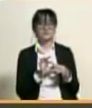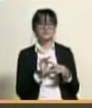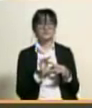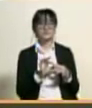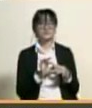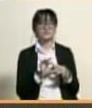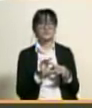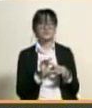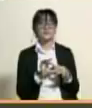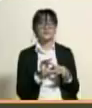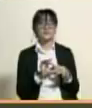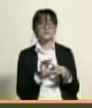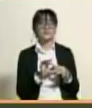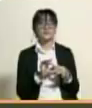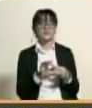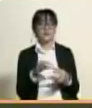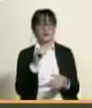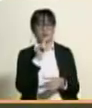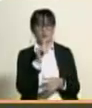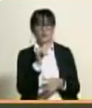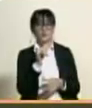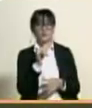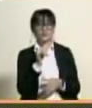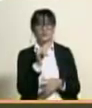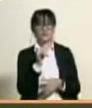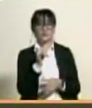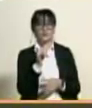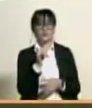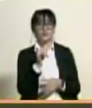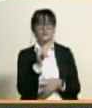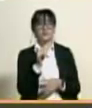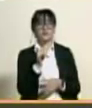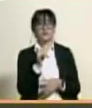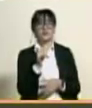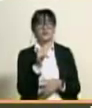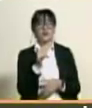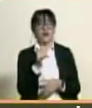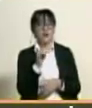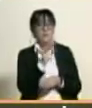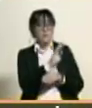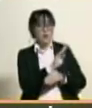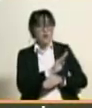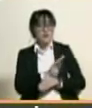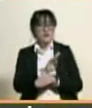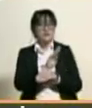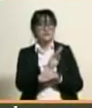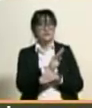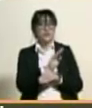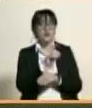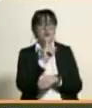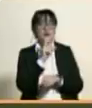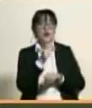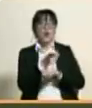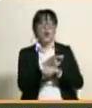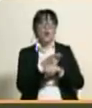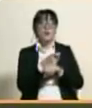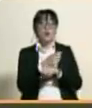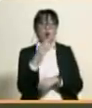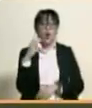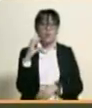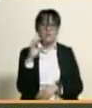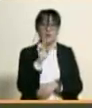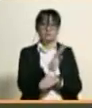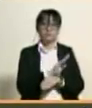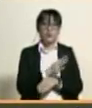tienen, y así lo denunciamos, el amparo y la protección del gobierno colombiano,